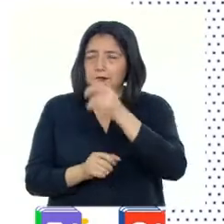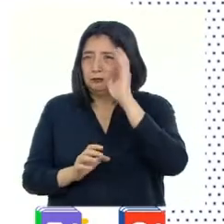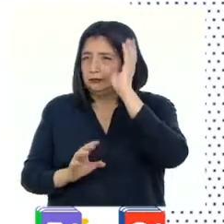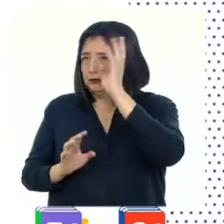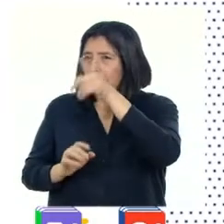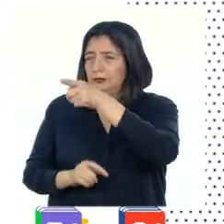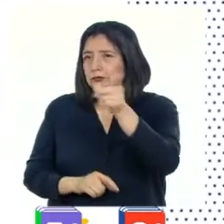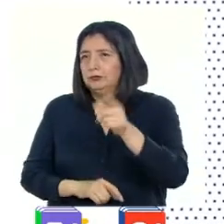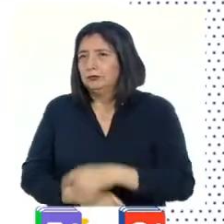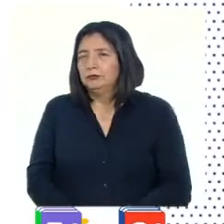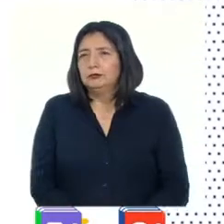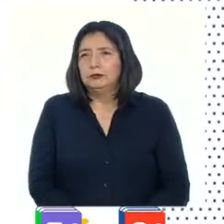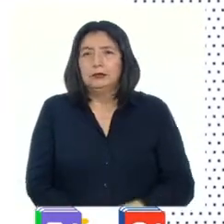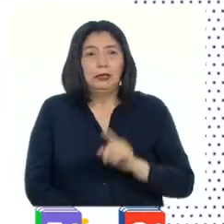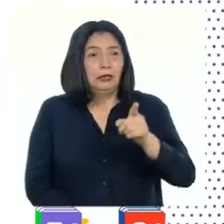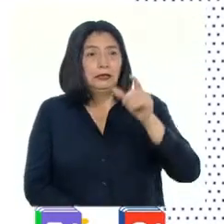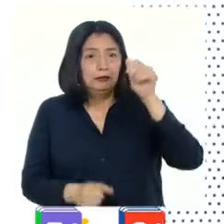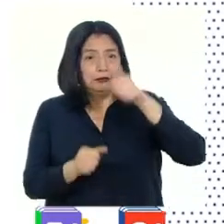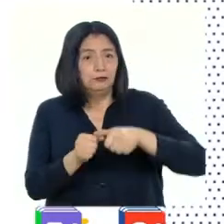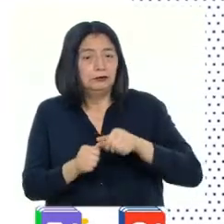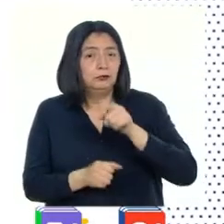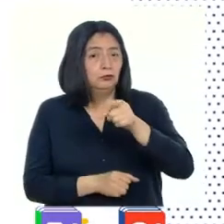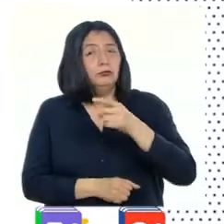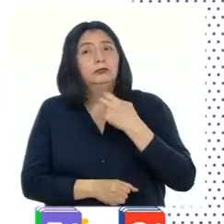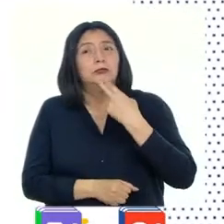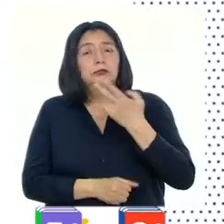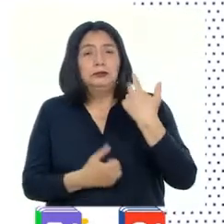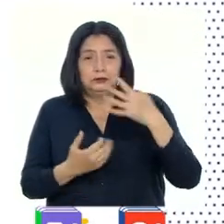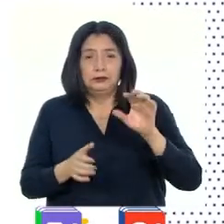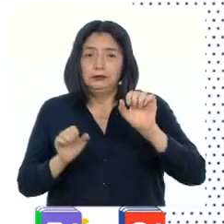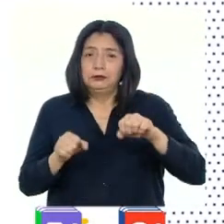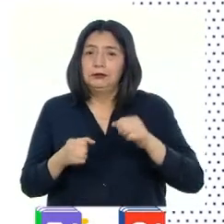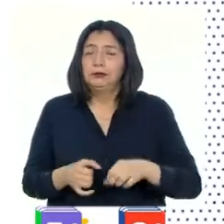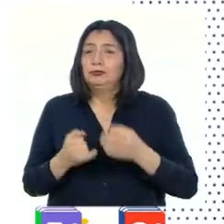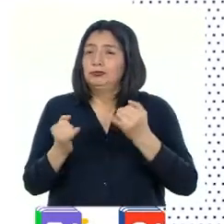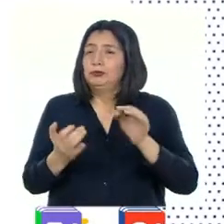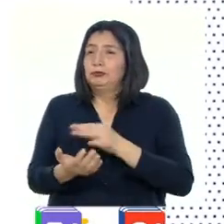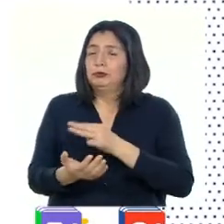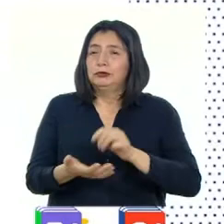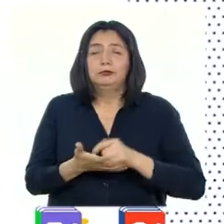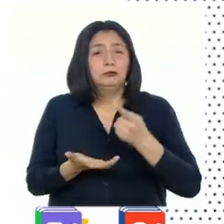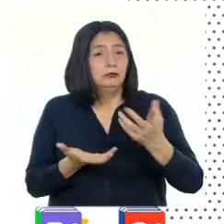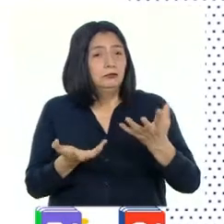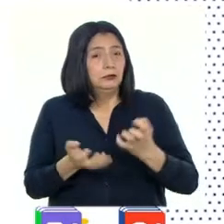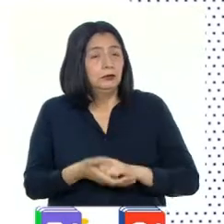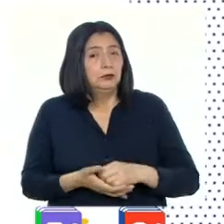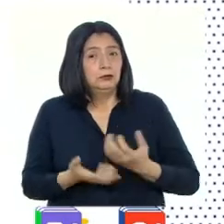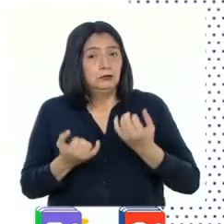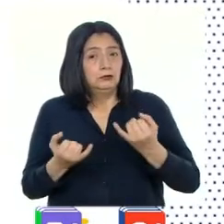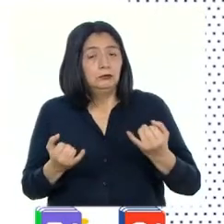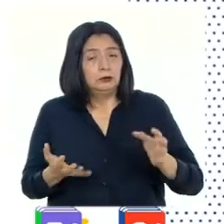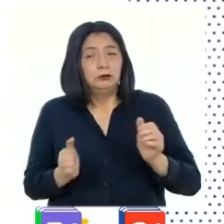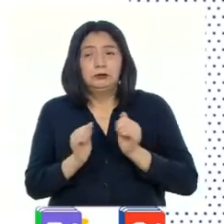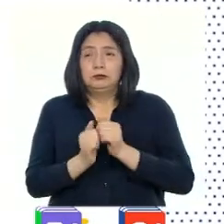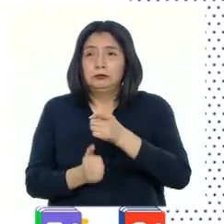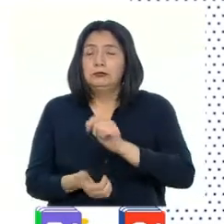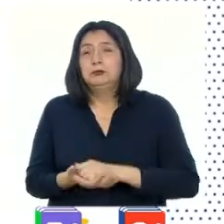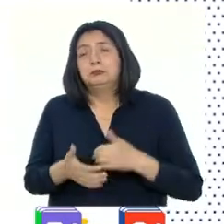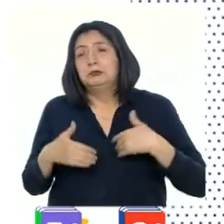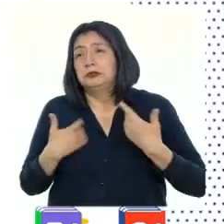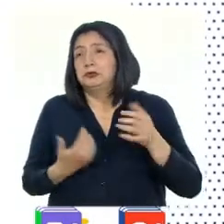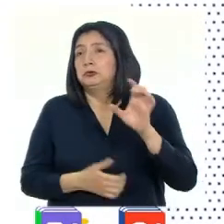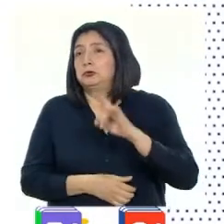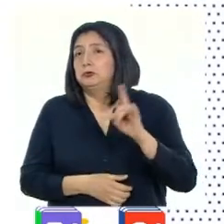crear los tuyos. Recuerda que tu voz ya es un instrumento musical, pero si quieres un instrumento que lo acompañe,